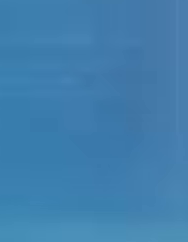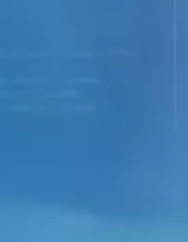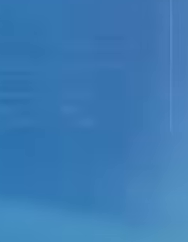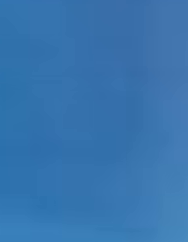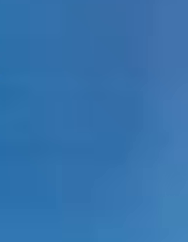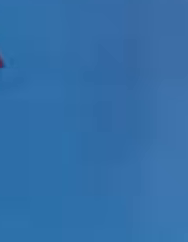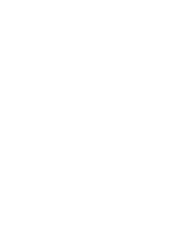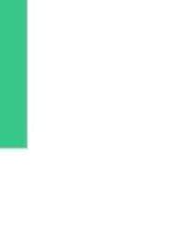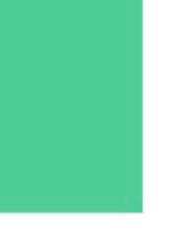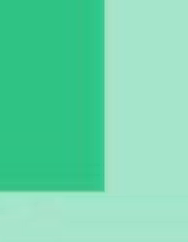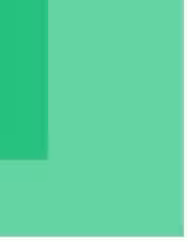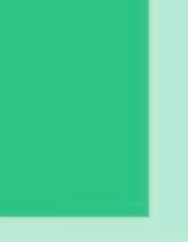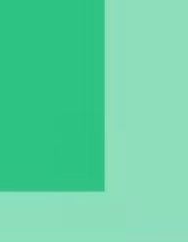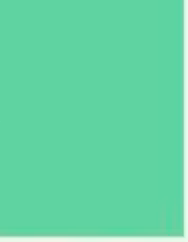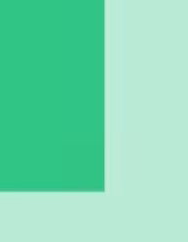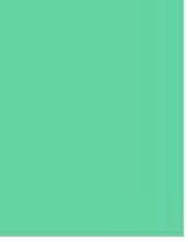y